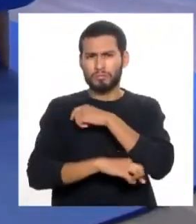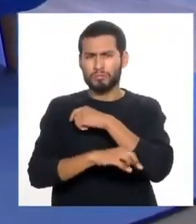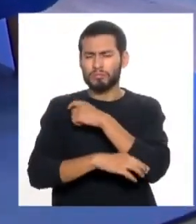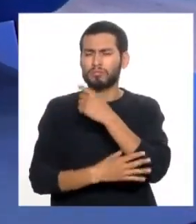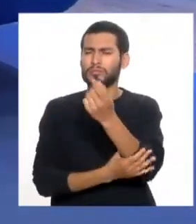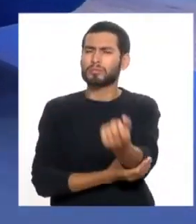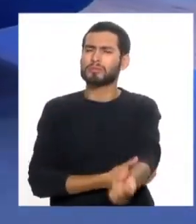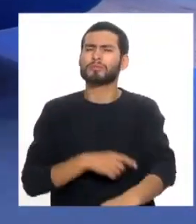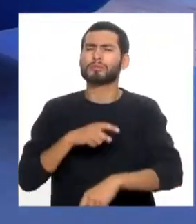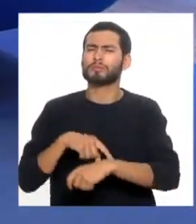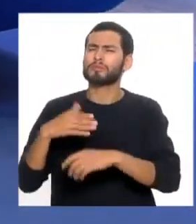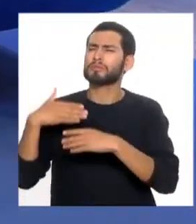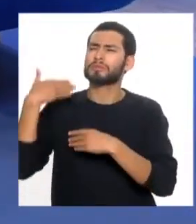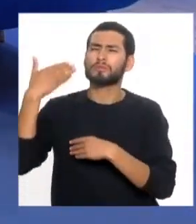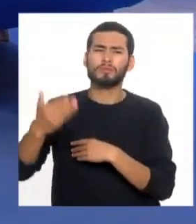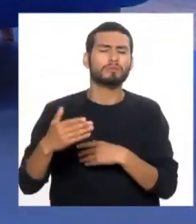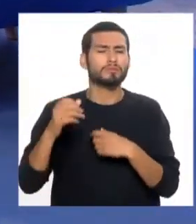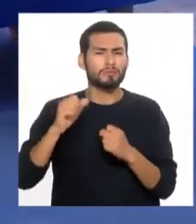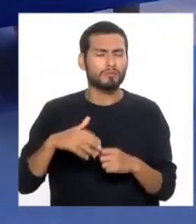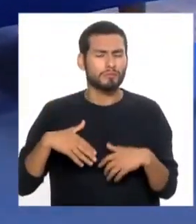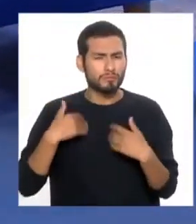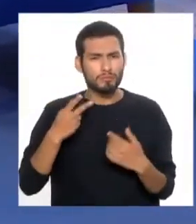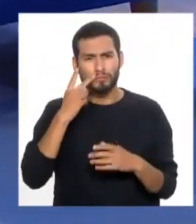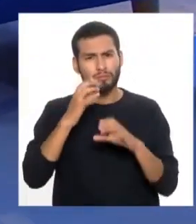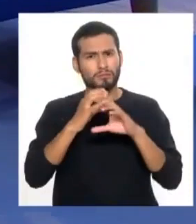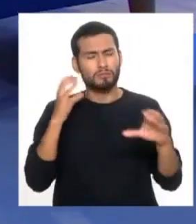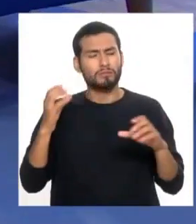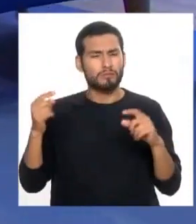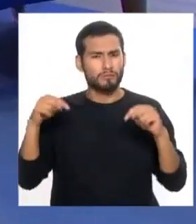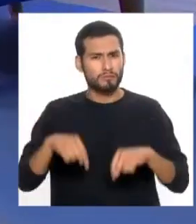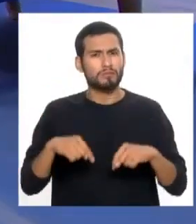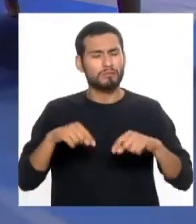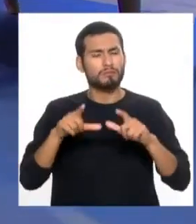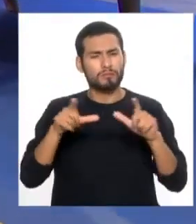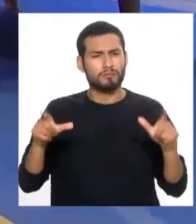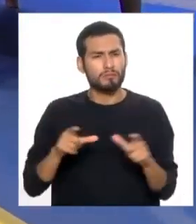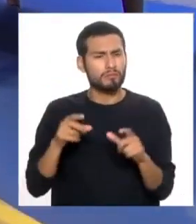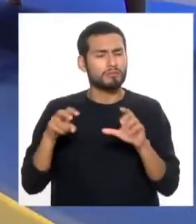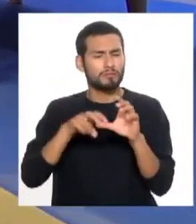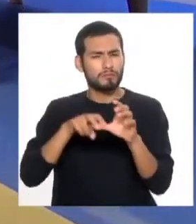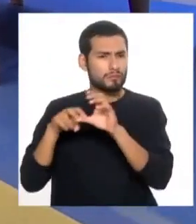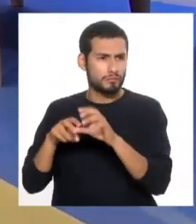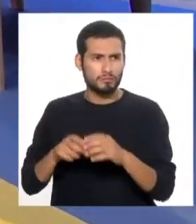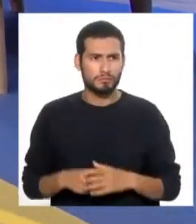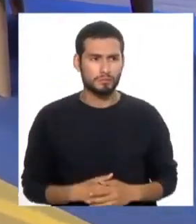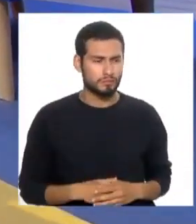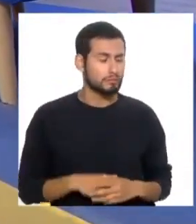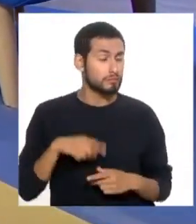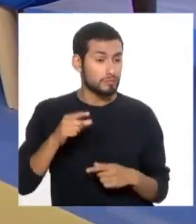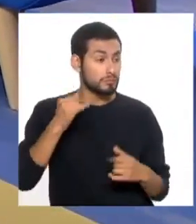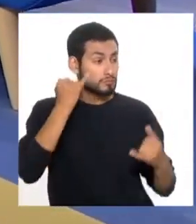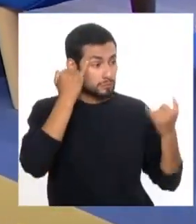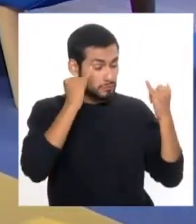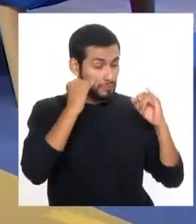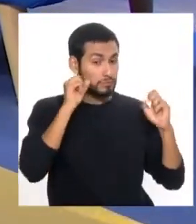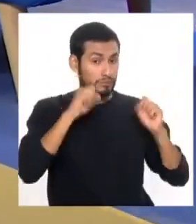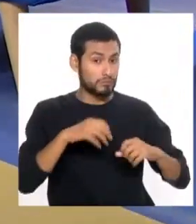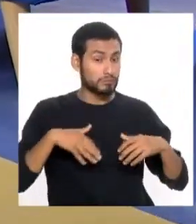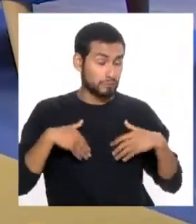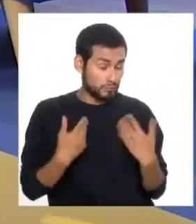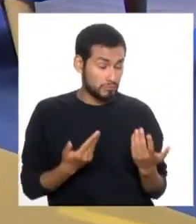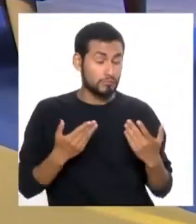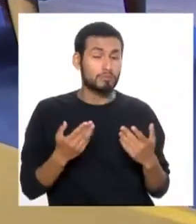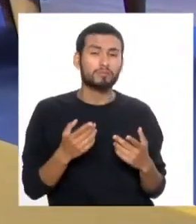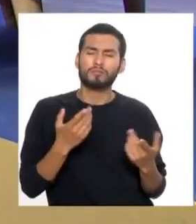cuánto tiempo se podría ver estos buses implementados en nuestro sistema de transporte? Existen iniciativas para poder incorporarlos.